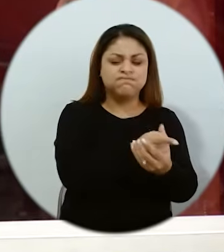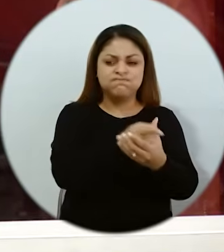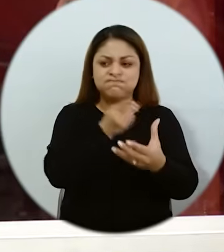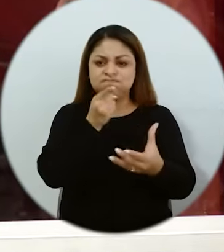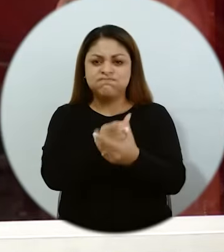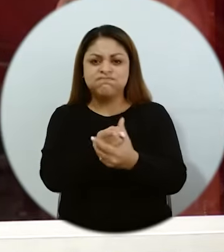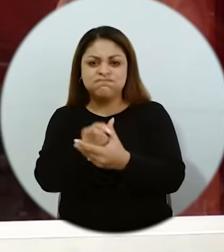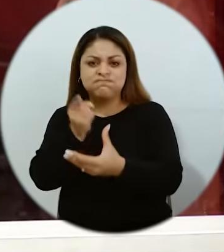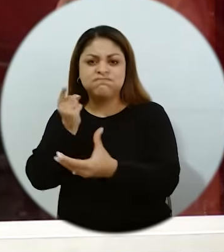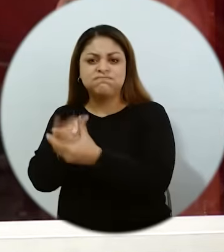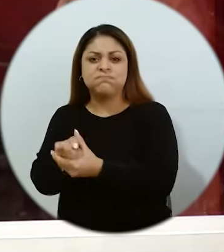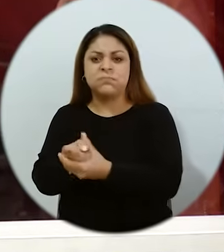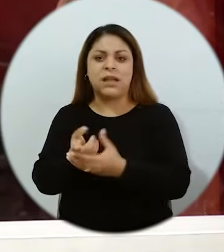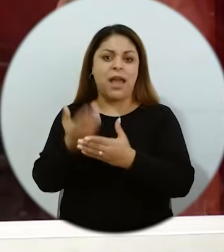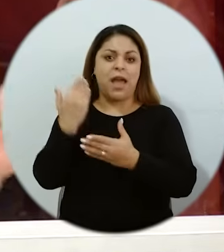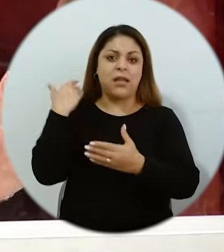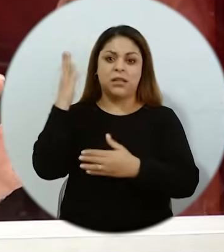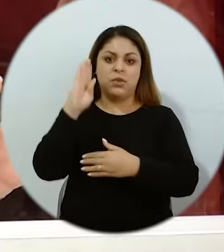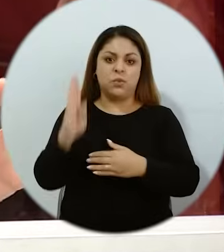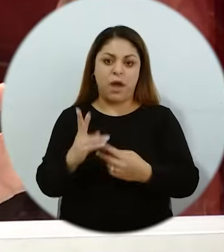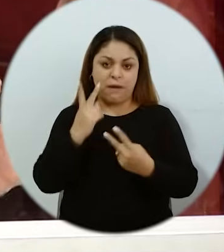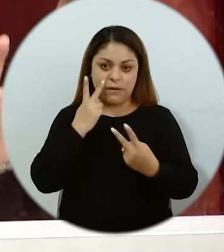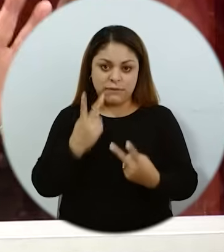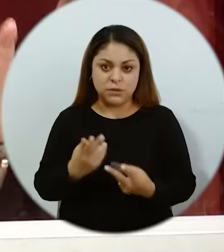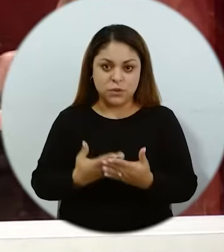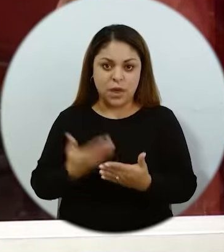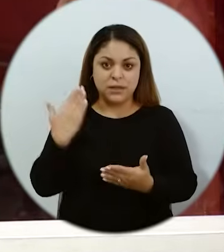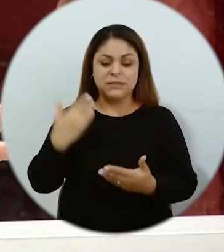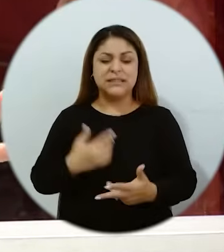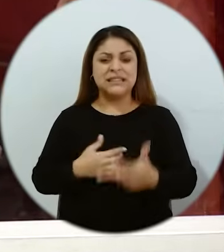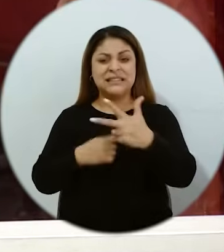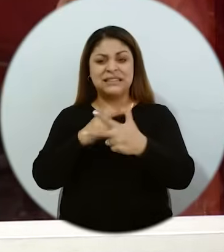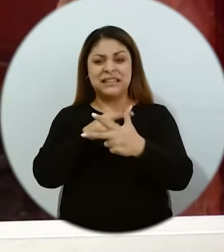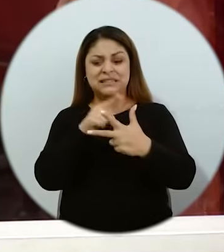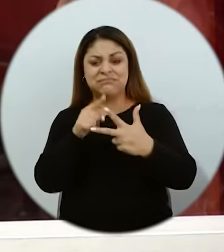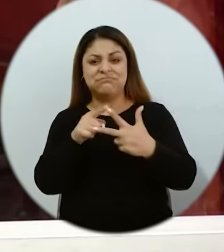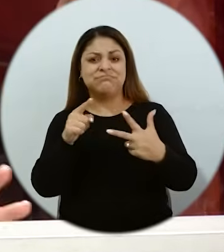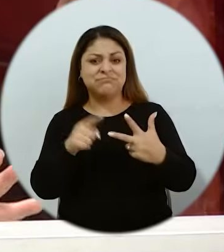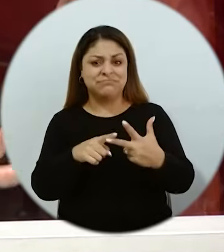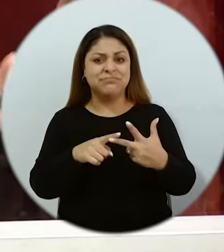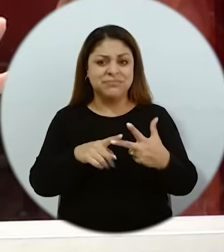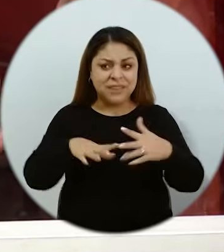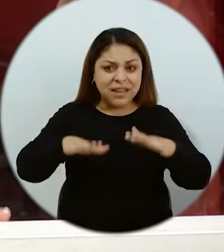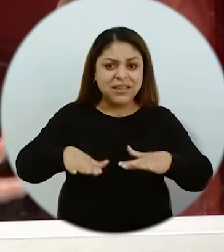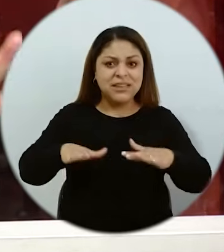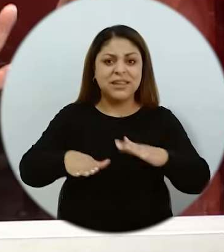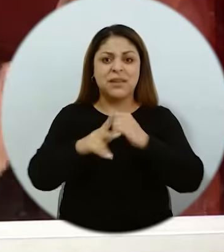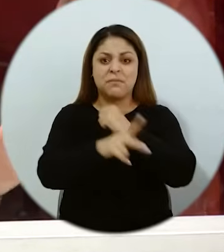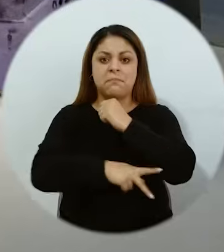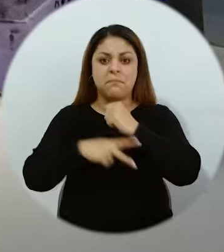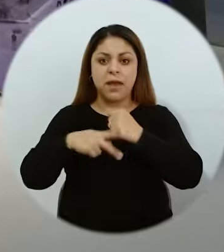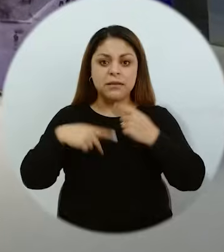judicial como no habíamos visto nunca antes. Estas 3 cosas son inéditas en la